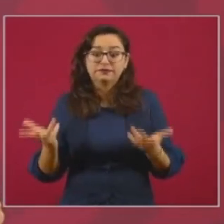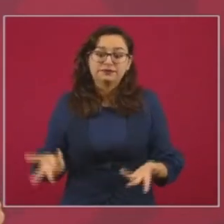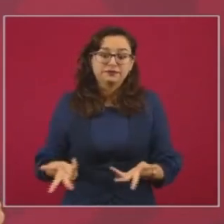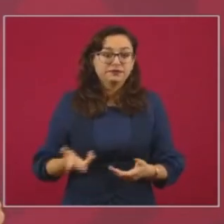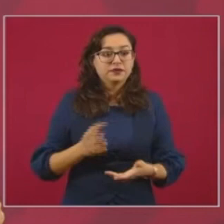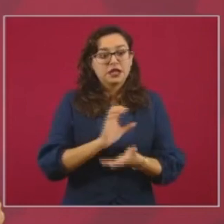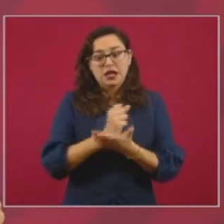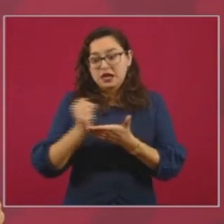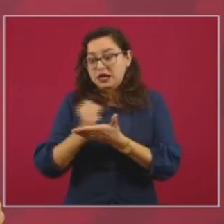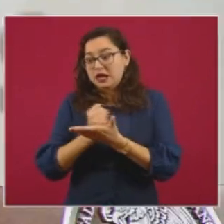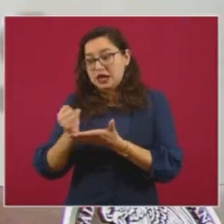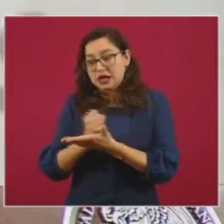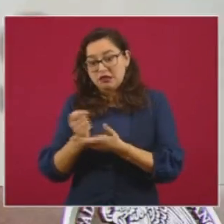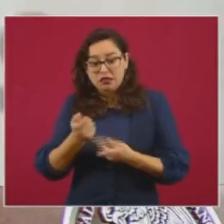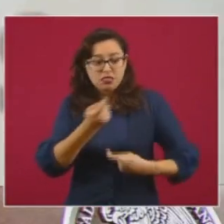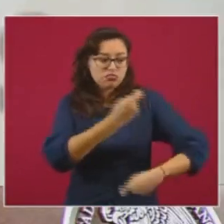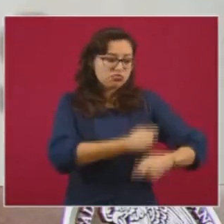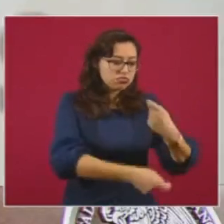empresa